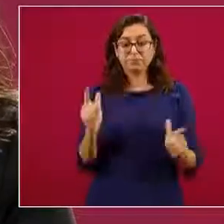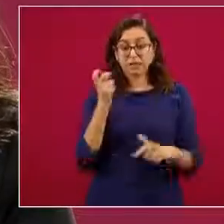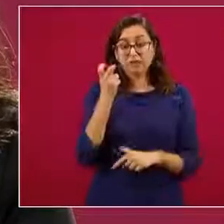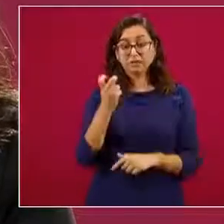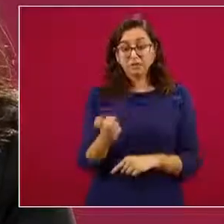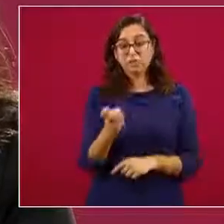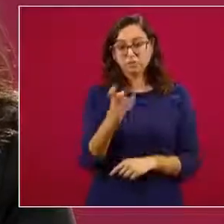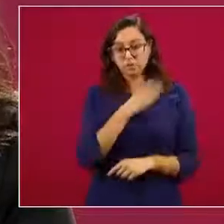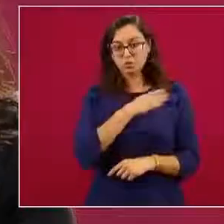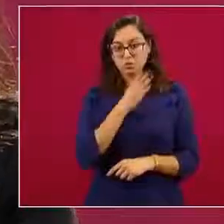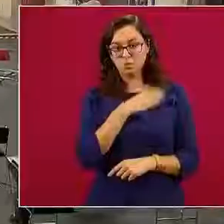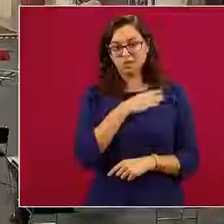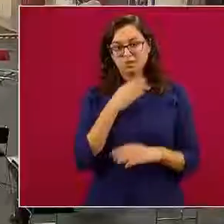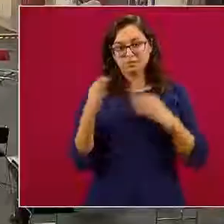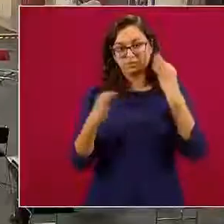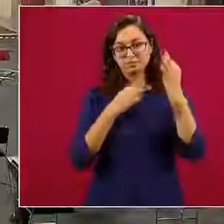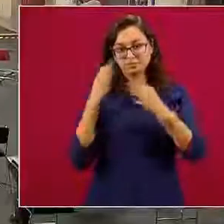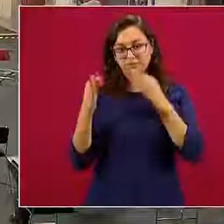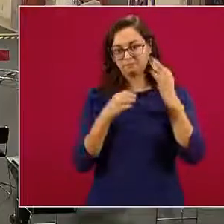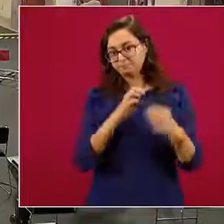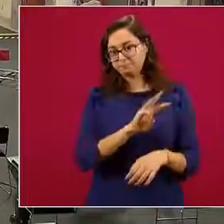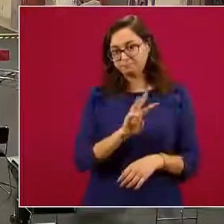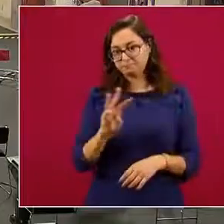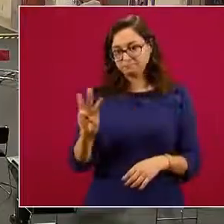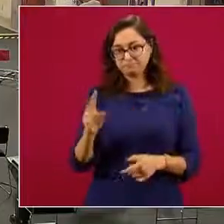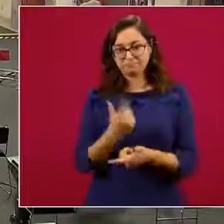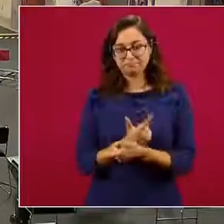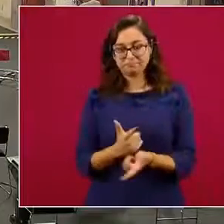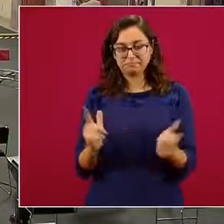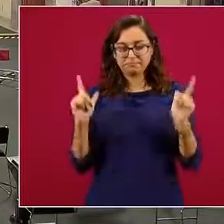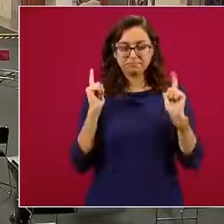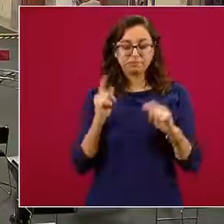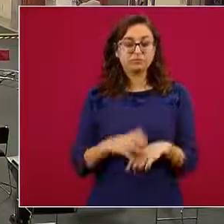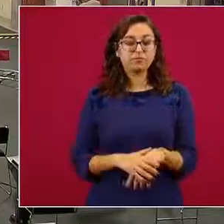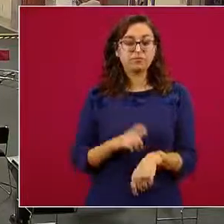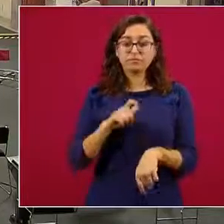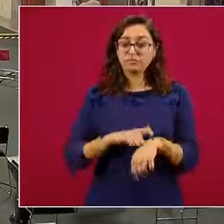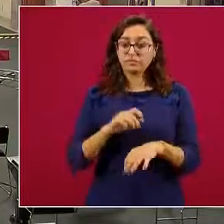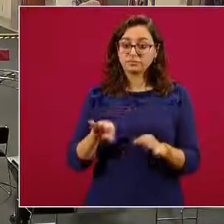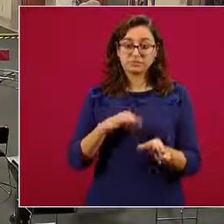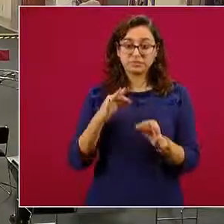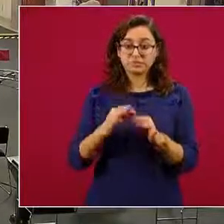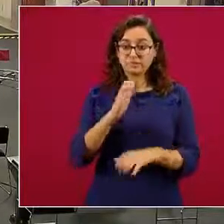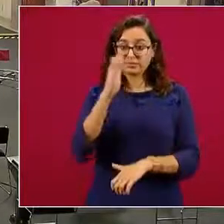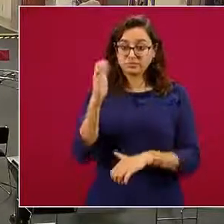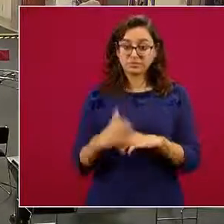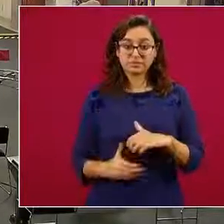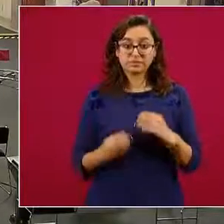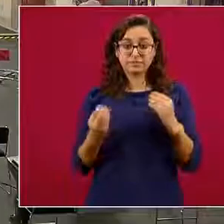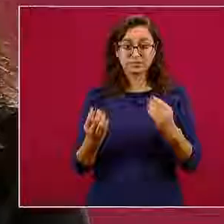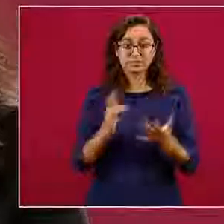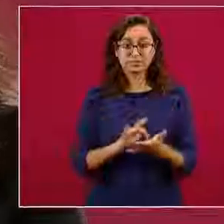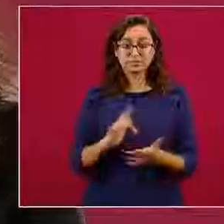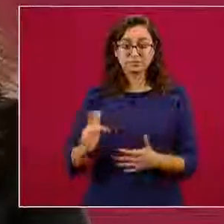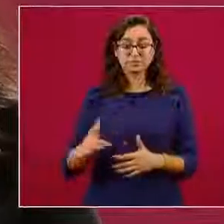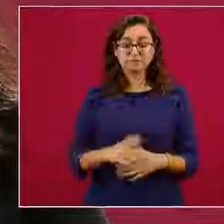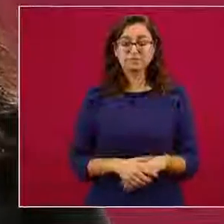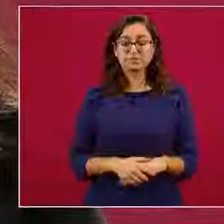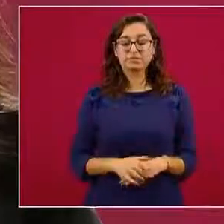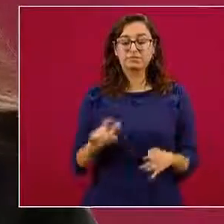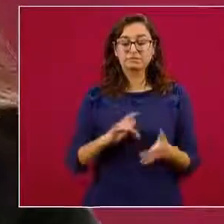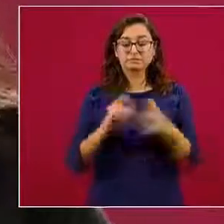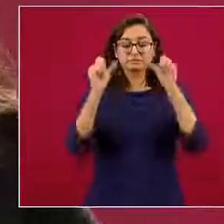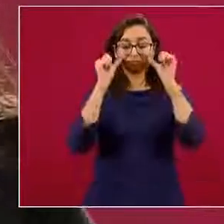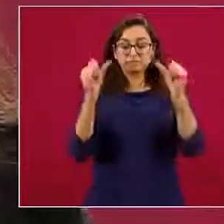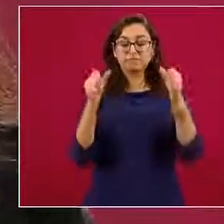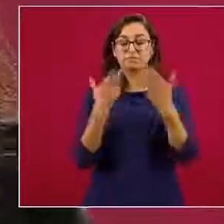bondad de la plataforma. Bueno, pues gracias. Aquí terminamos, se nos terminó el tiempo. Muchísimas gracias. Gracias por su